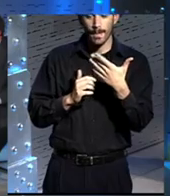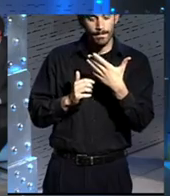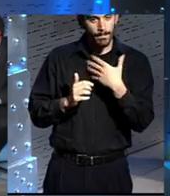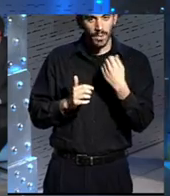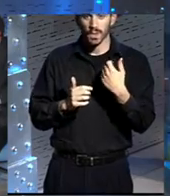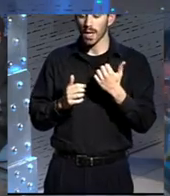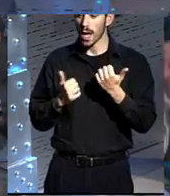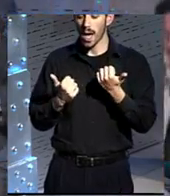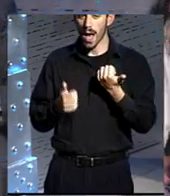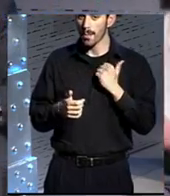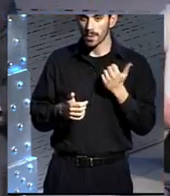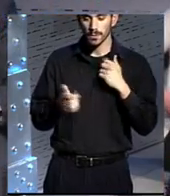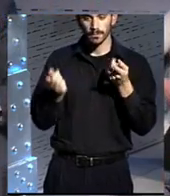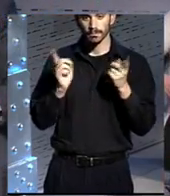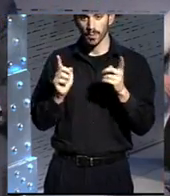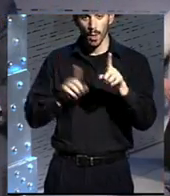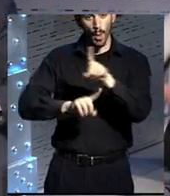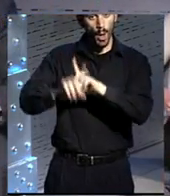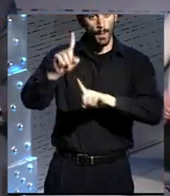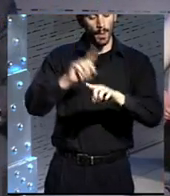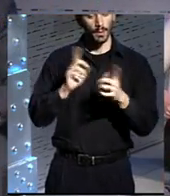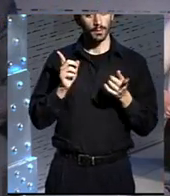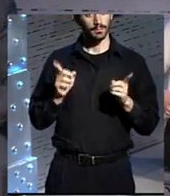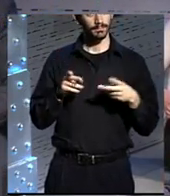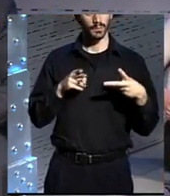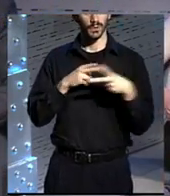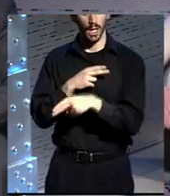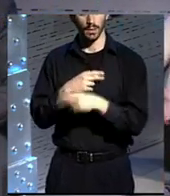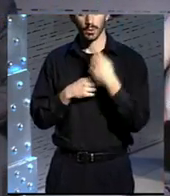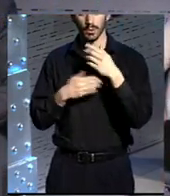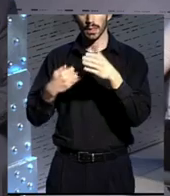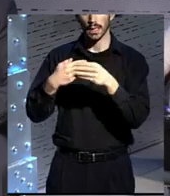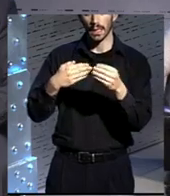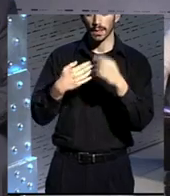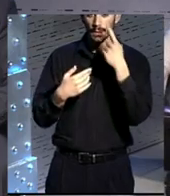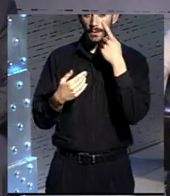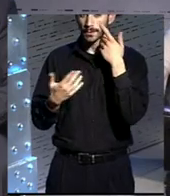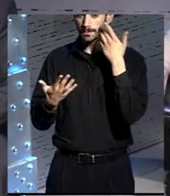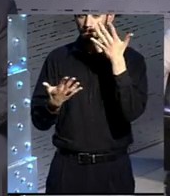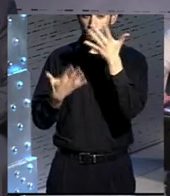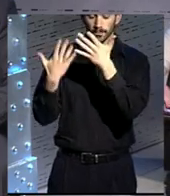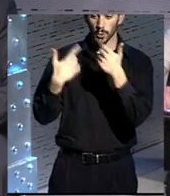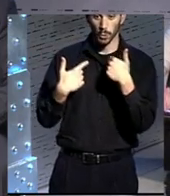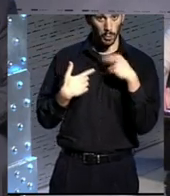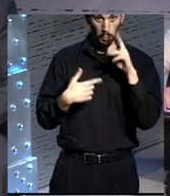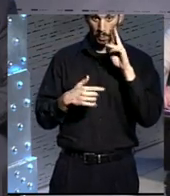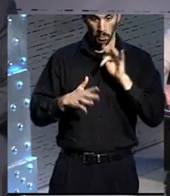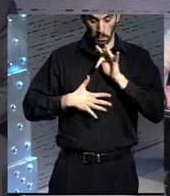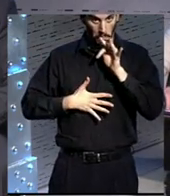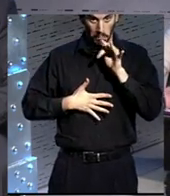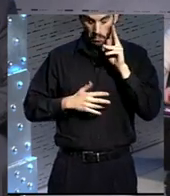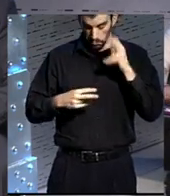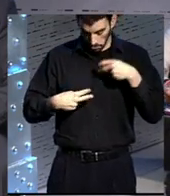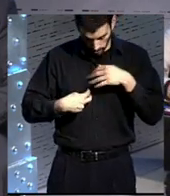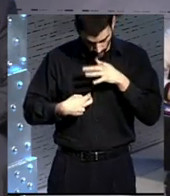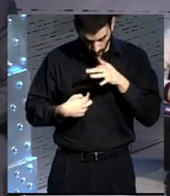anticiparnos tendencias, problemas que nuestros clientes están viendo, cosas que están percibiendo, alguna cosa que nosotros no detectamos fácilmente si no fuera gracias